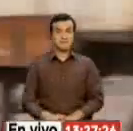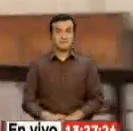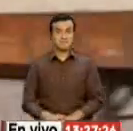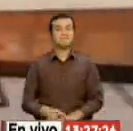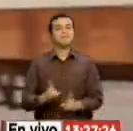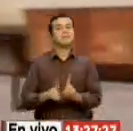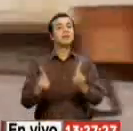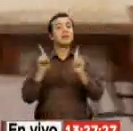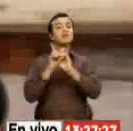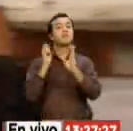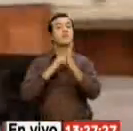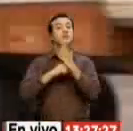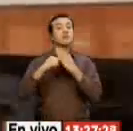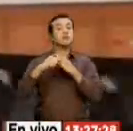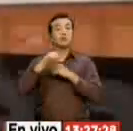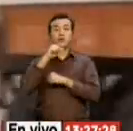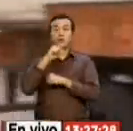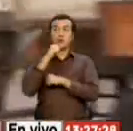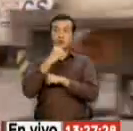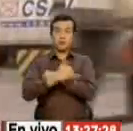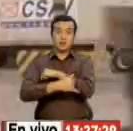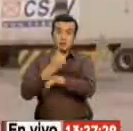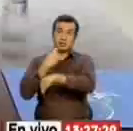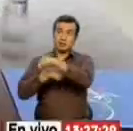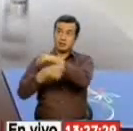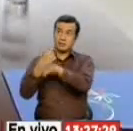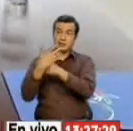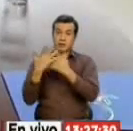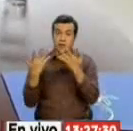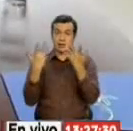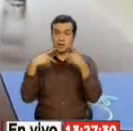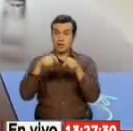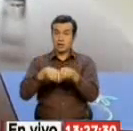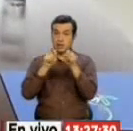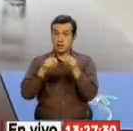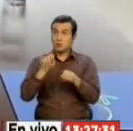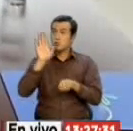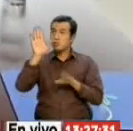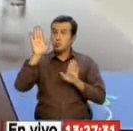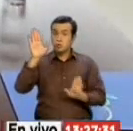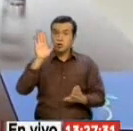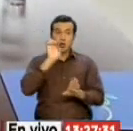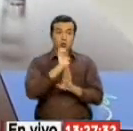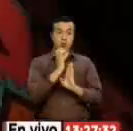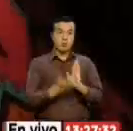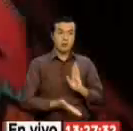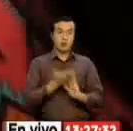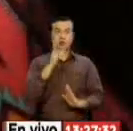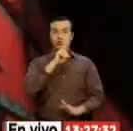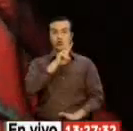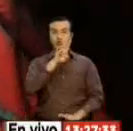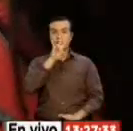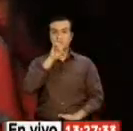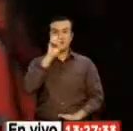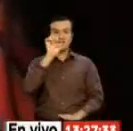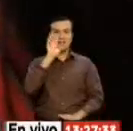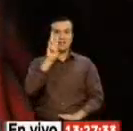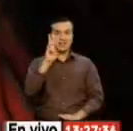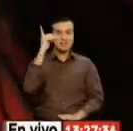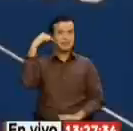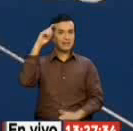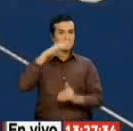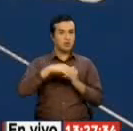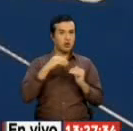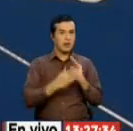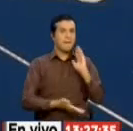Según datos del Ministerio de Comercio Exterior, tras la firma de este acuerdo, Ecuador incrementó en 276 millones